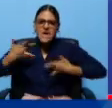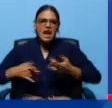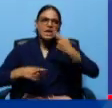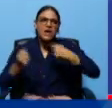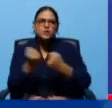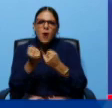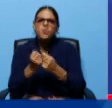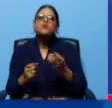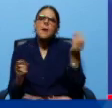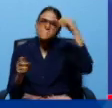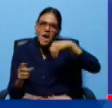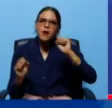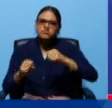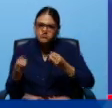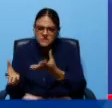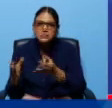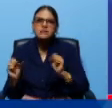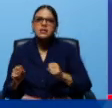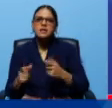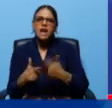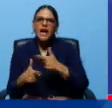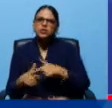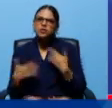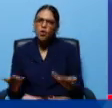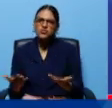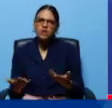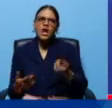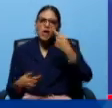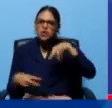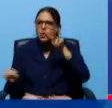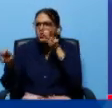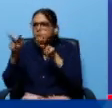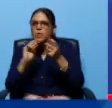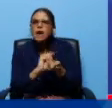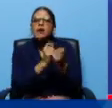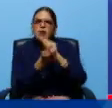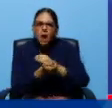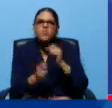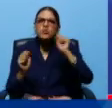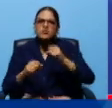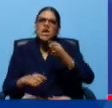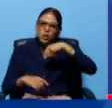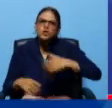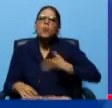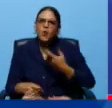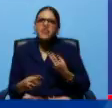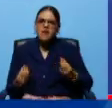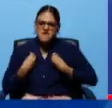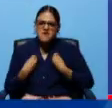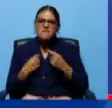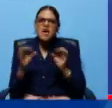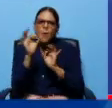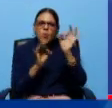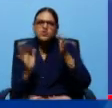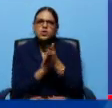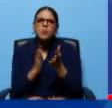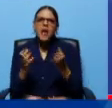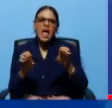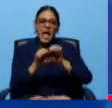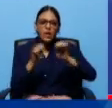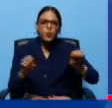vez más. Entonces, ha ido cambiando y puede convivir un porcentaje de educación